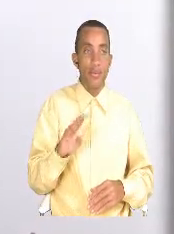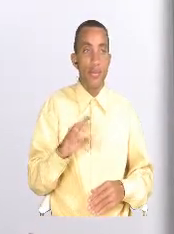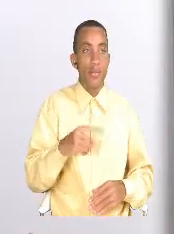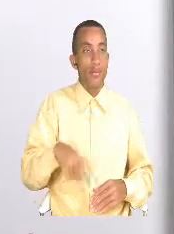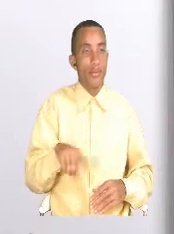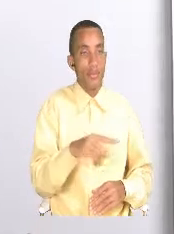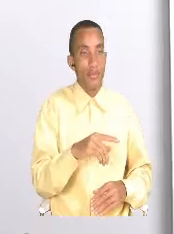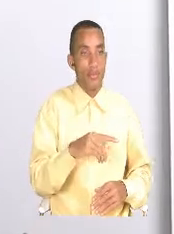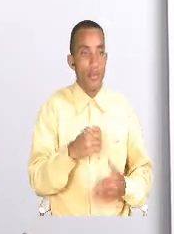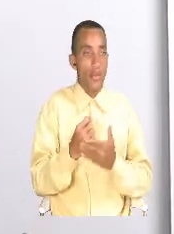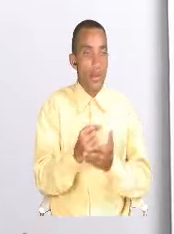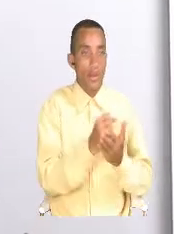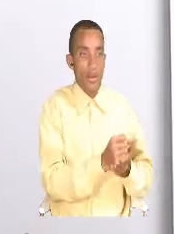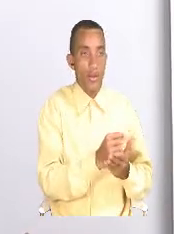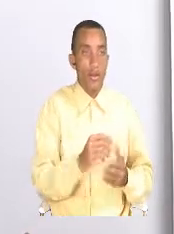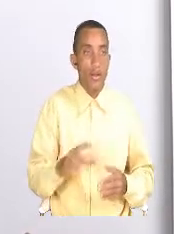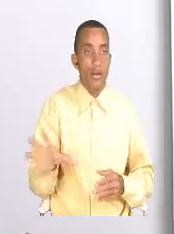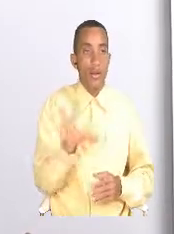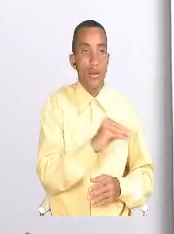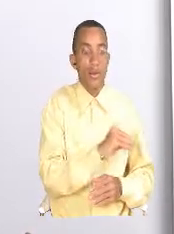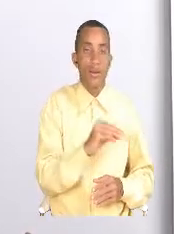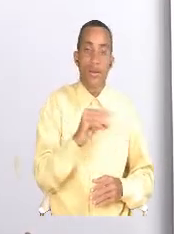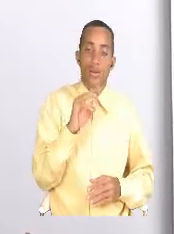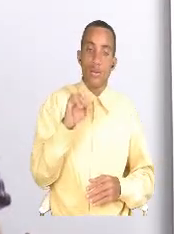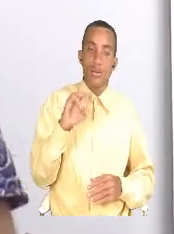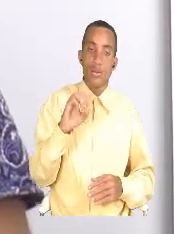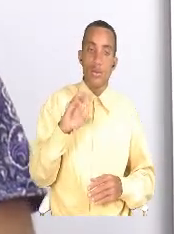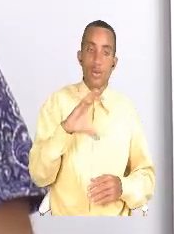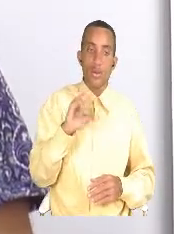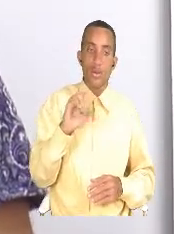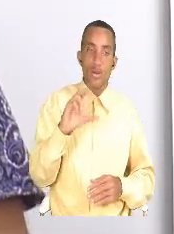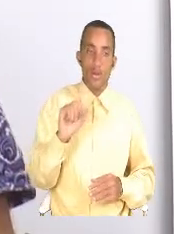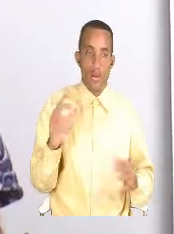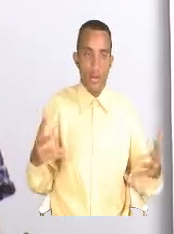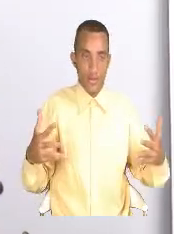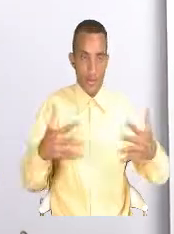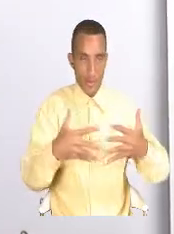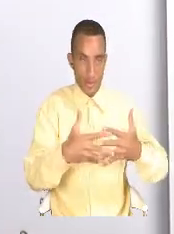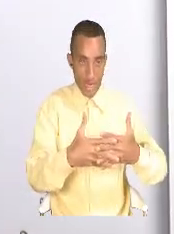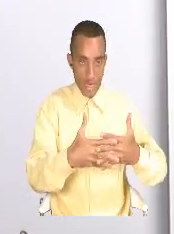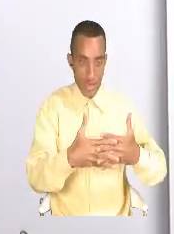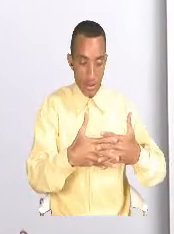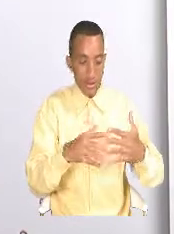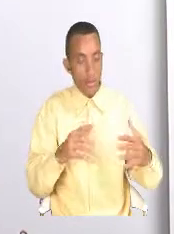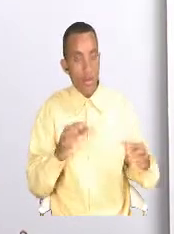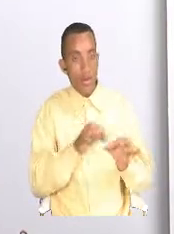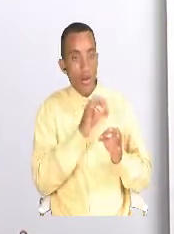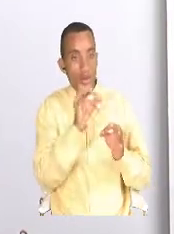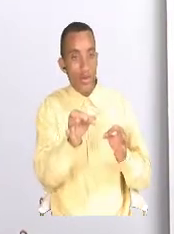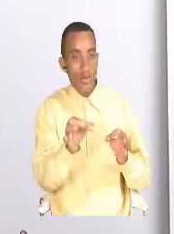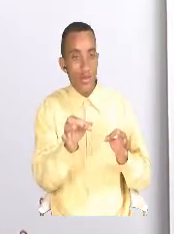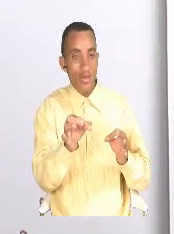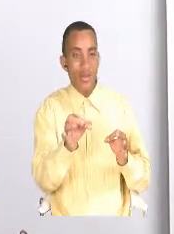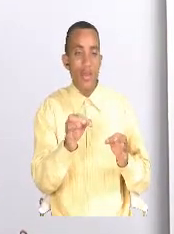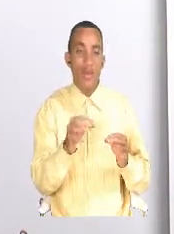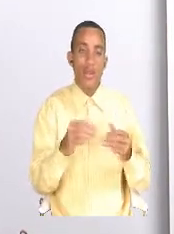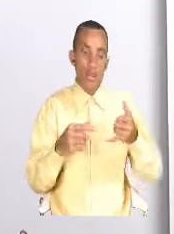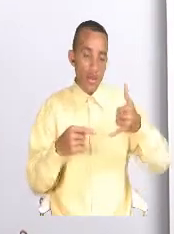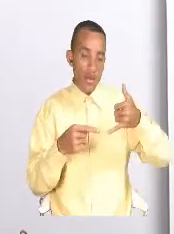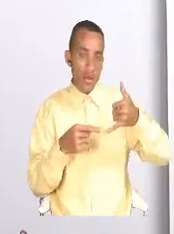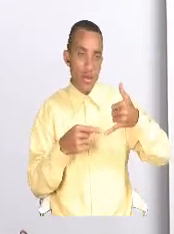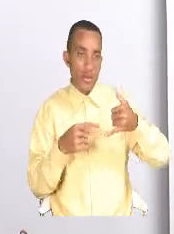ayudar hoy a los hermanos de Mocoa, que vamos a presentarnos en la Pollera Colorada a partir de las 2 de la tarde, para que nos colaboren